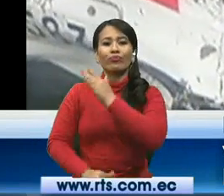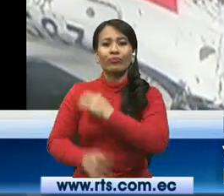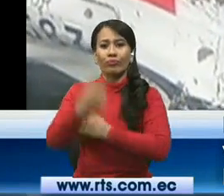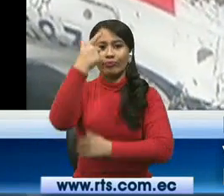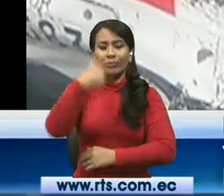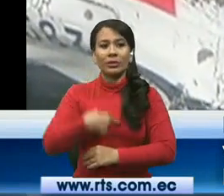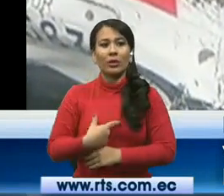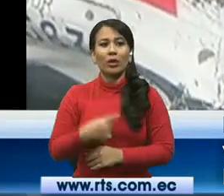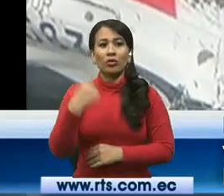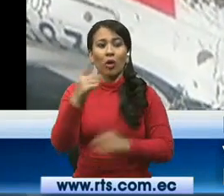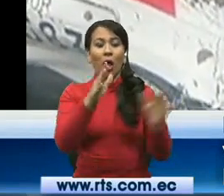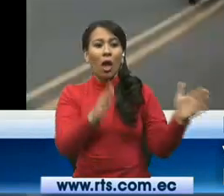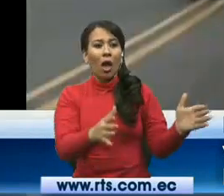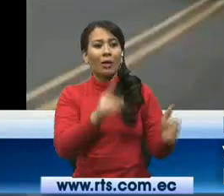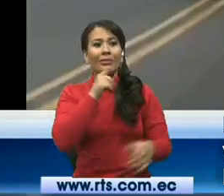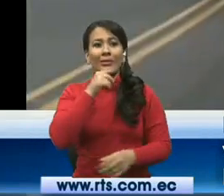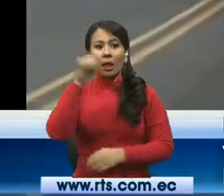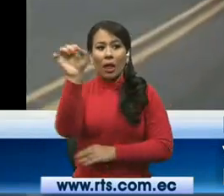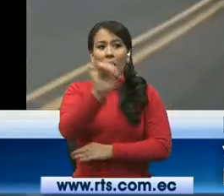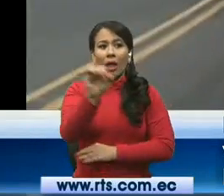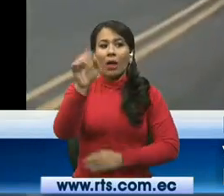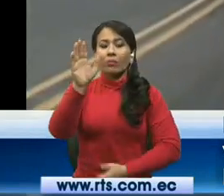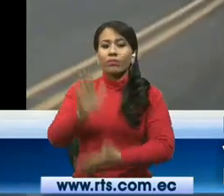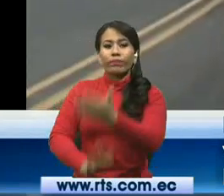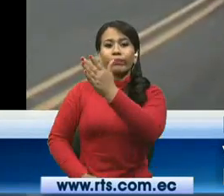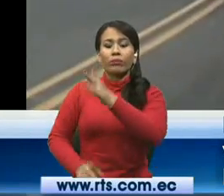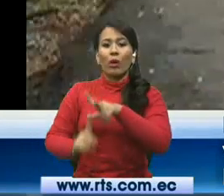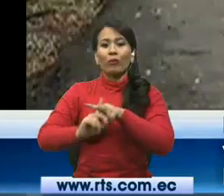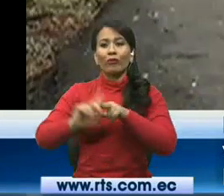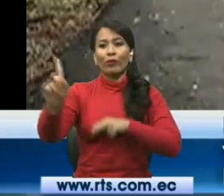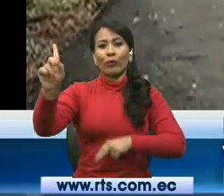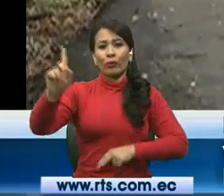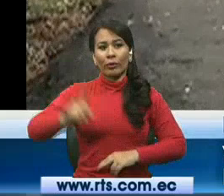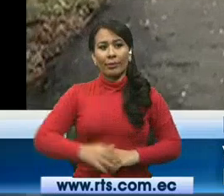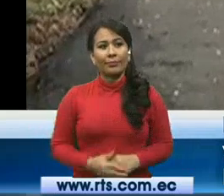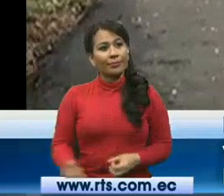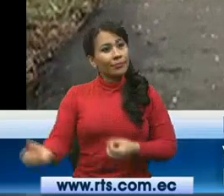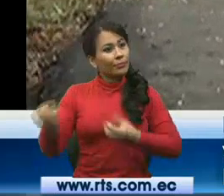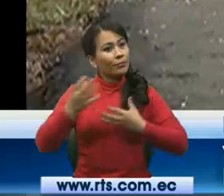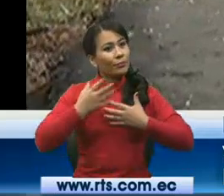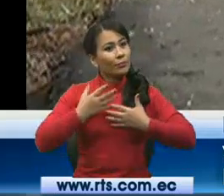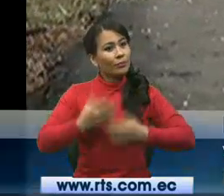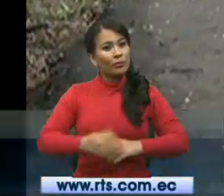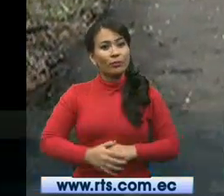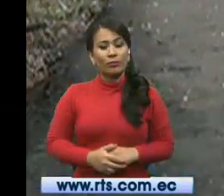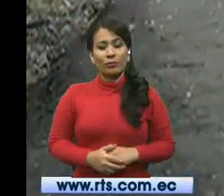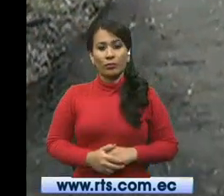se encontraba el vehículo pesado. El conductor, lamentablemente, no estaba en el lugar del accidente. Informó José Morales.